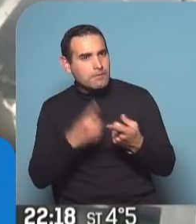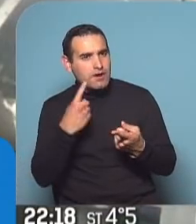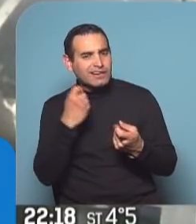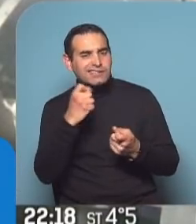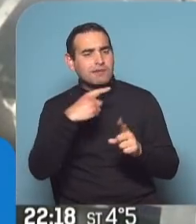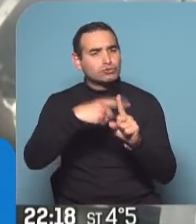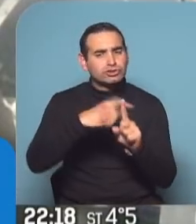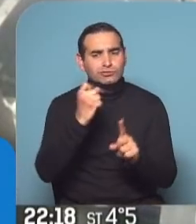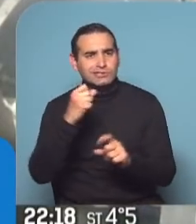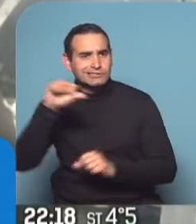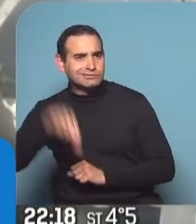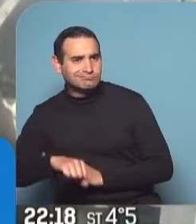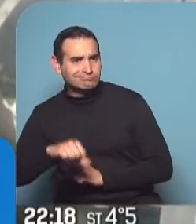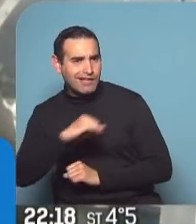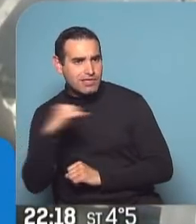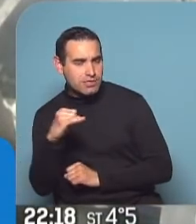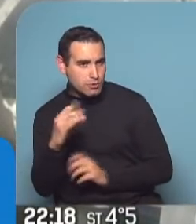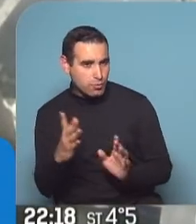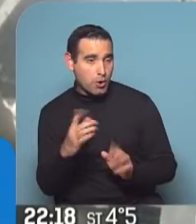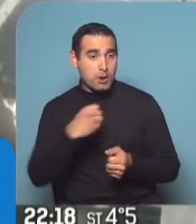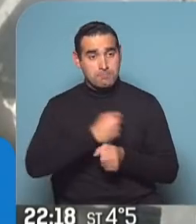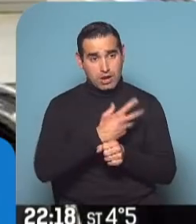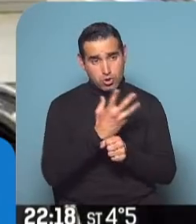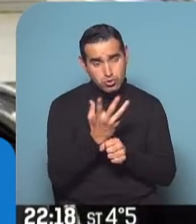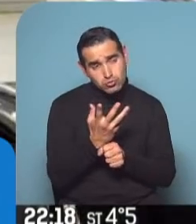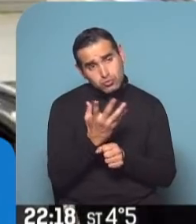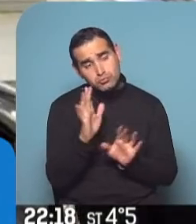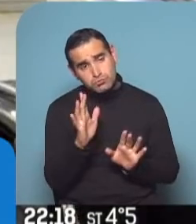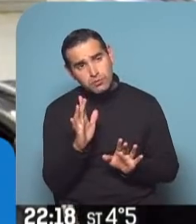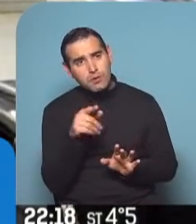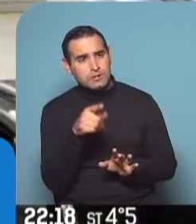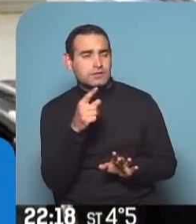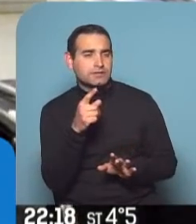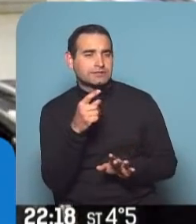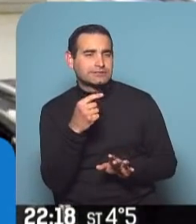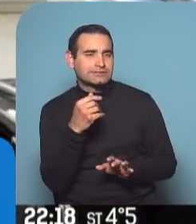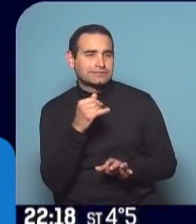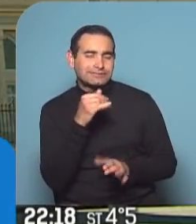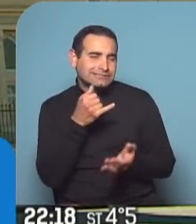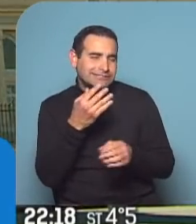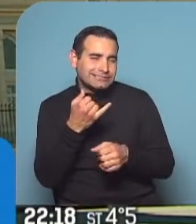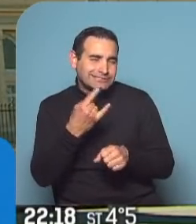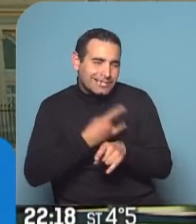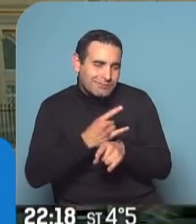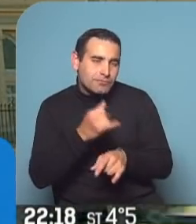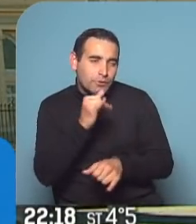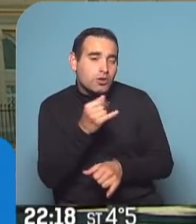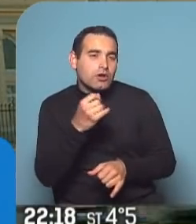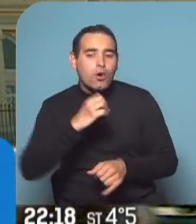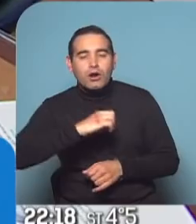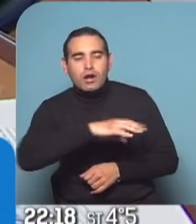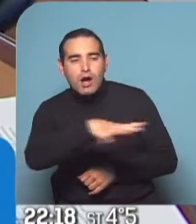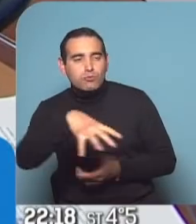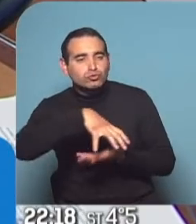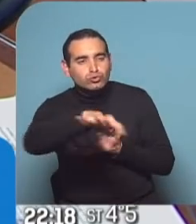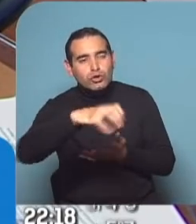y se perjudican. En el Mercosur se habla habitualmente de que los sectores agrícolas